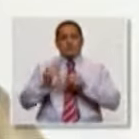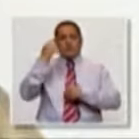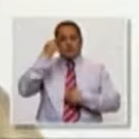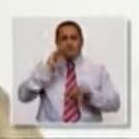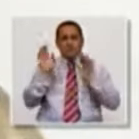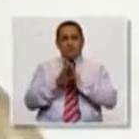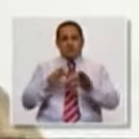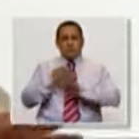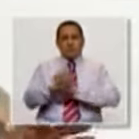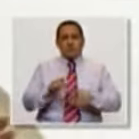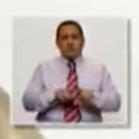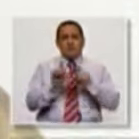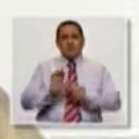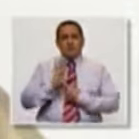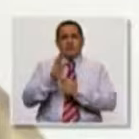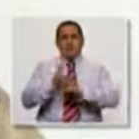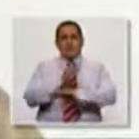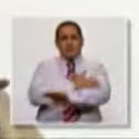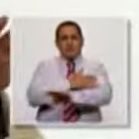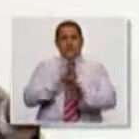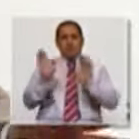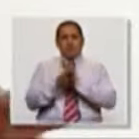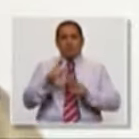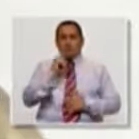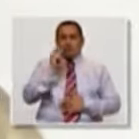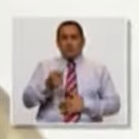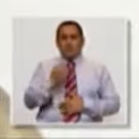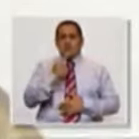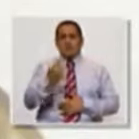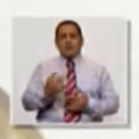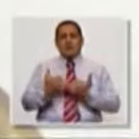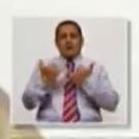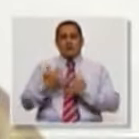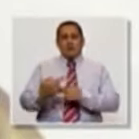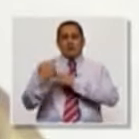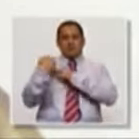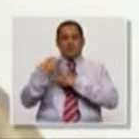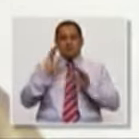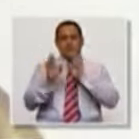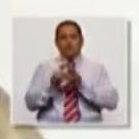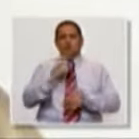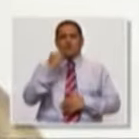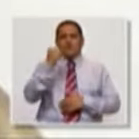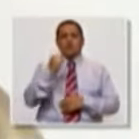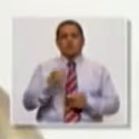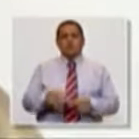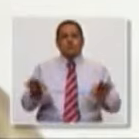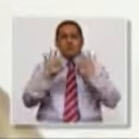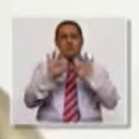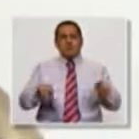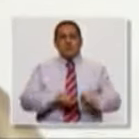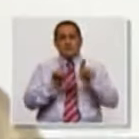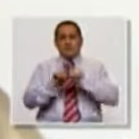amparo, por ejemplo, ¿no? La demanda es presentada ante un juez donde está el afectado en su derecho fundamental. Y luego hay